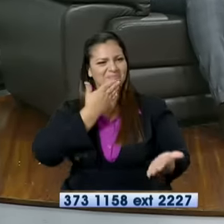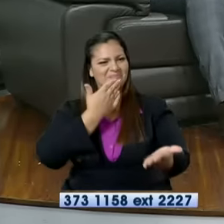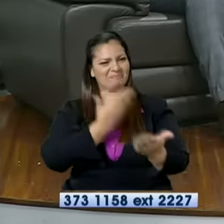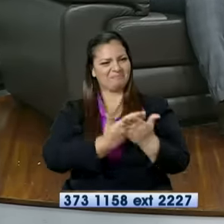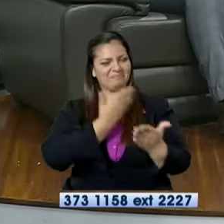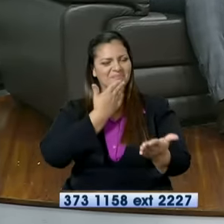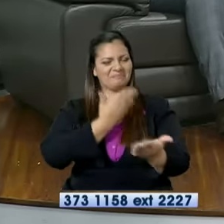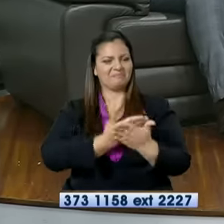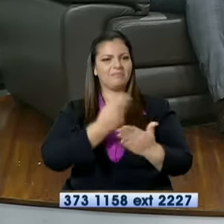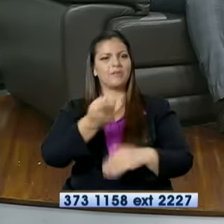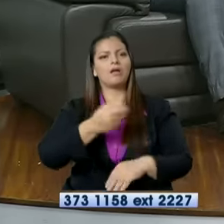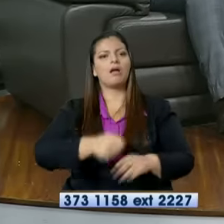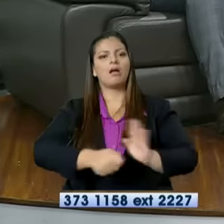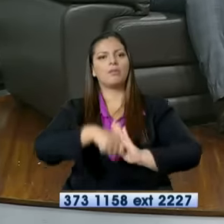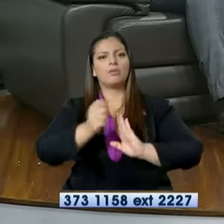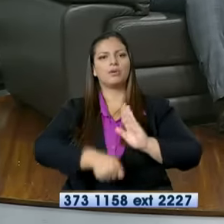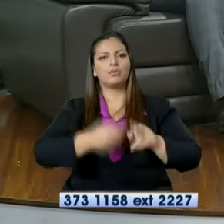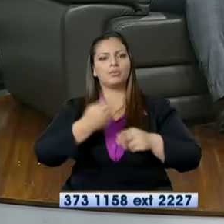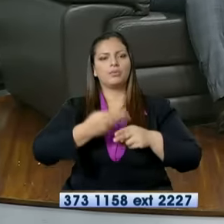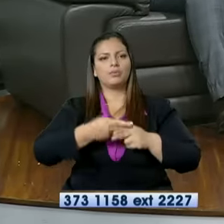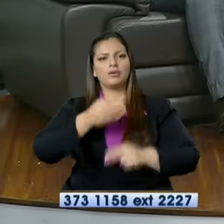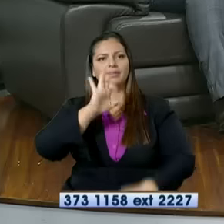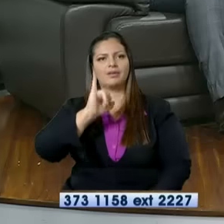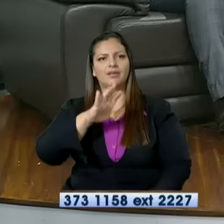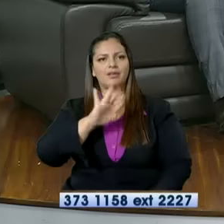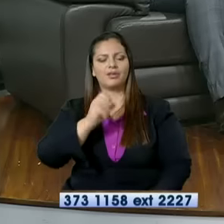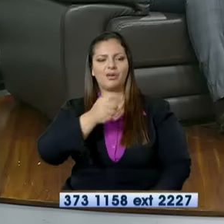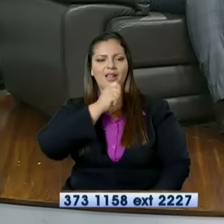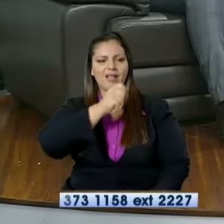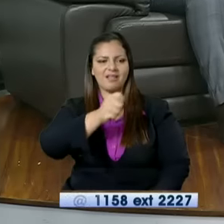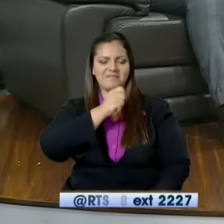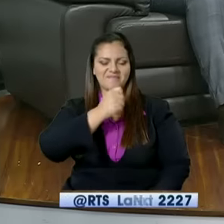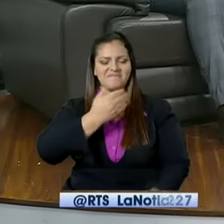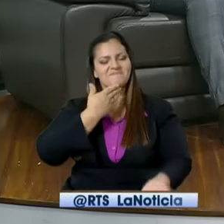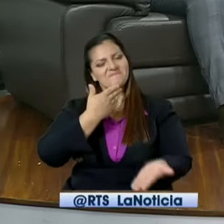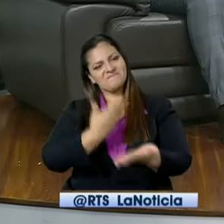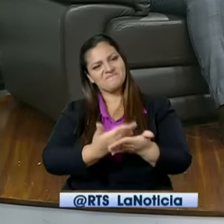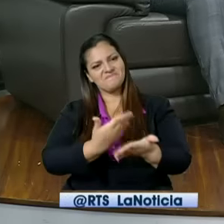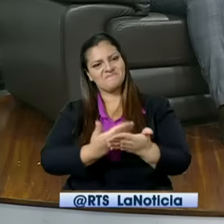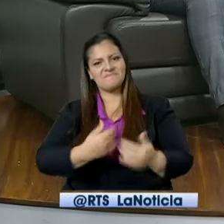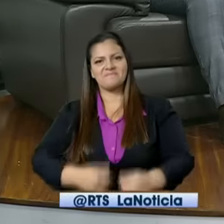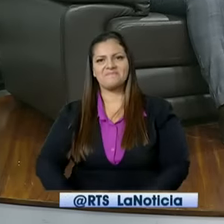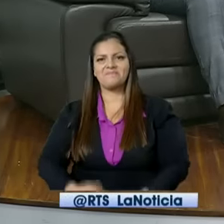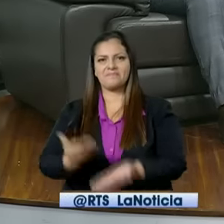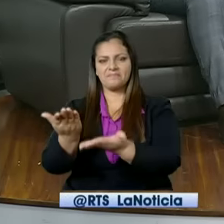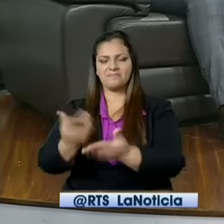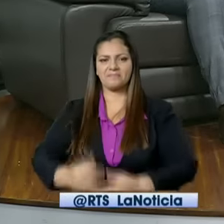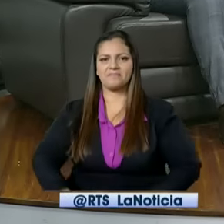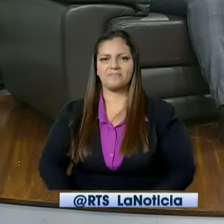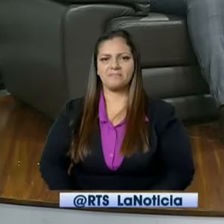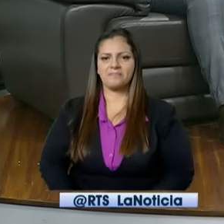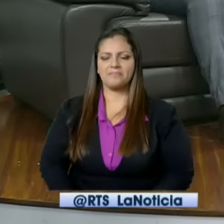Guayas, abogado Tito Quintero, aquí en estudios de RTS, en la noticia en la comunidad. Rosa Elena.